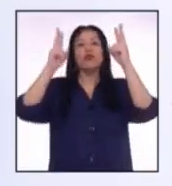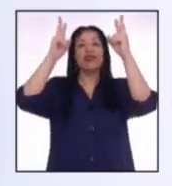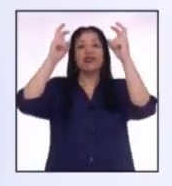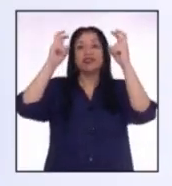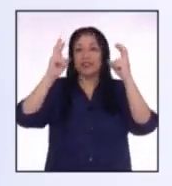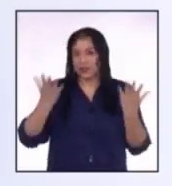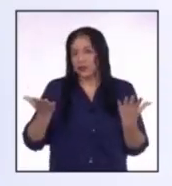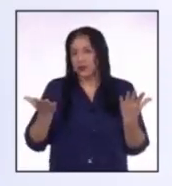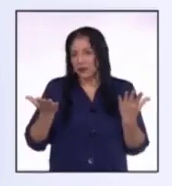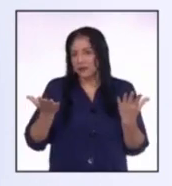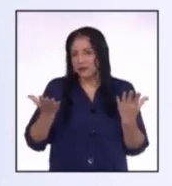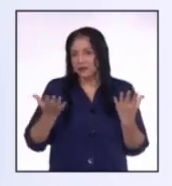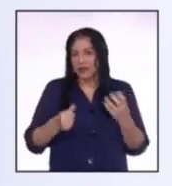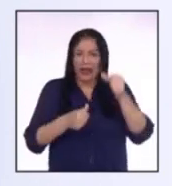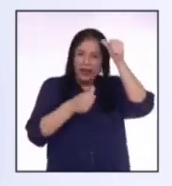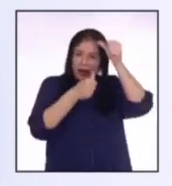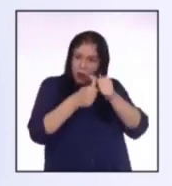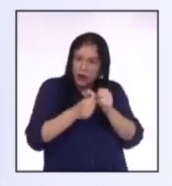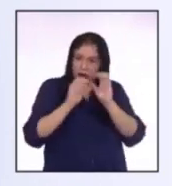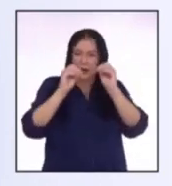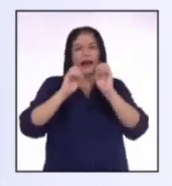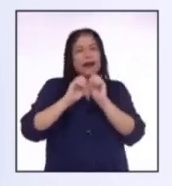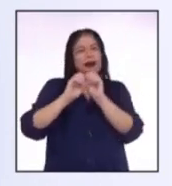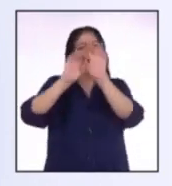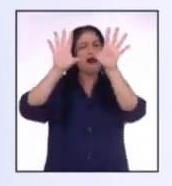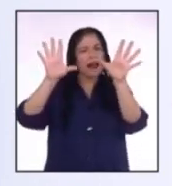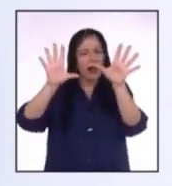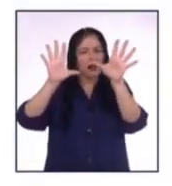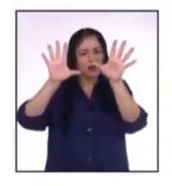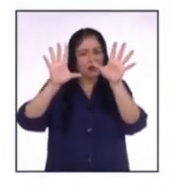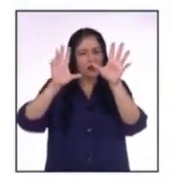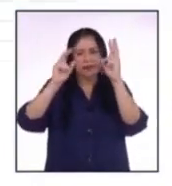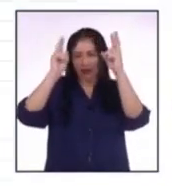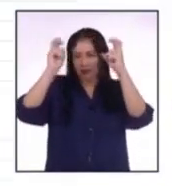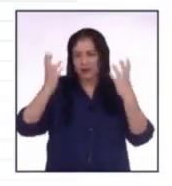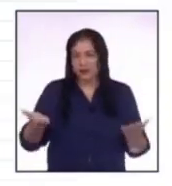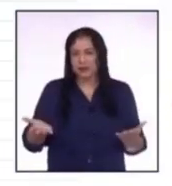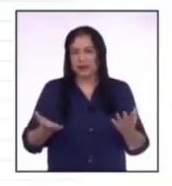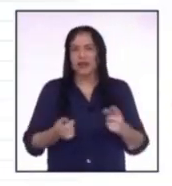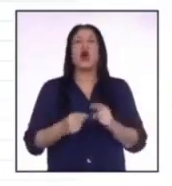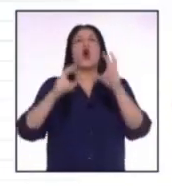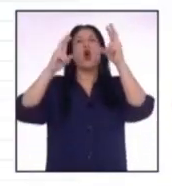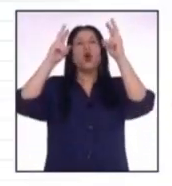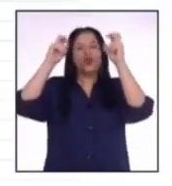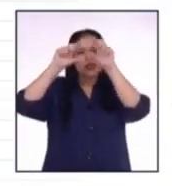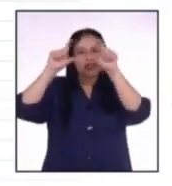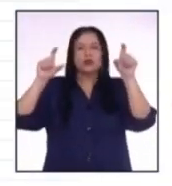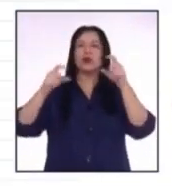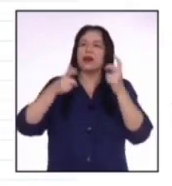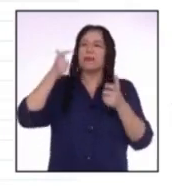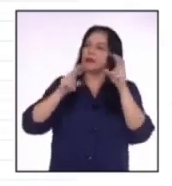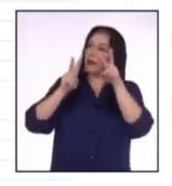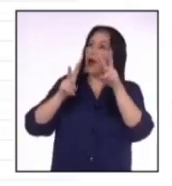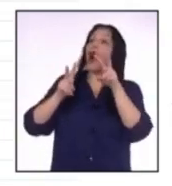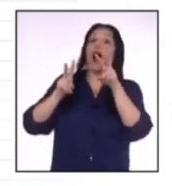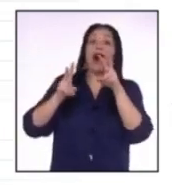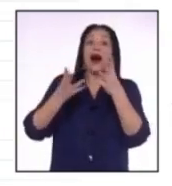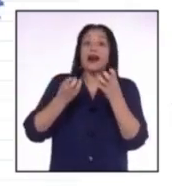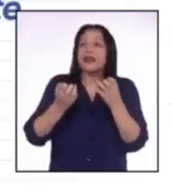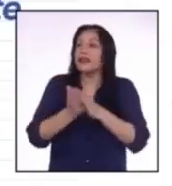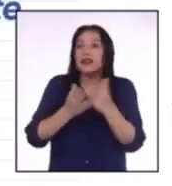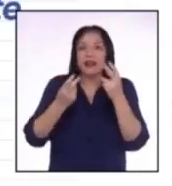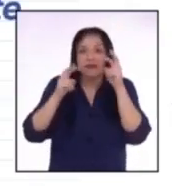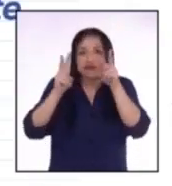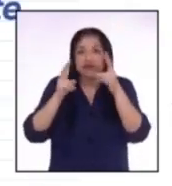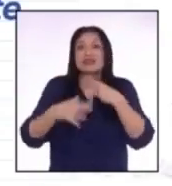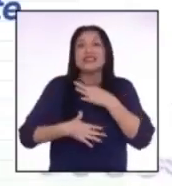texto recuerda ser claras claros al respecto debe ser un título llamativo y que nos invite